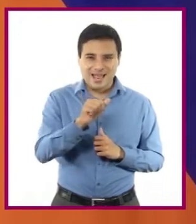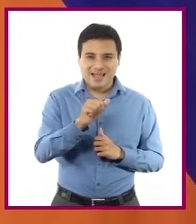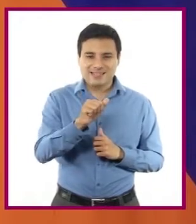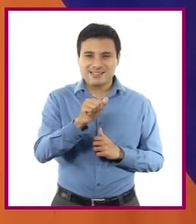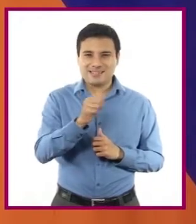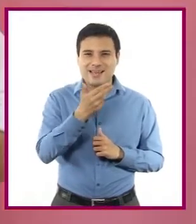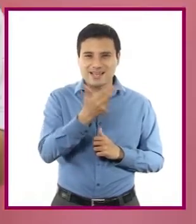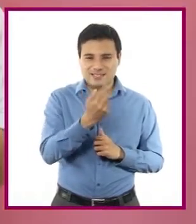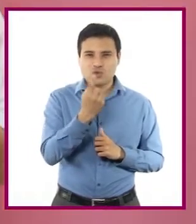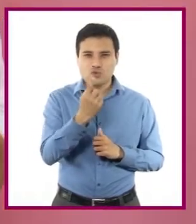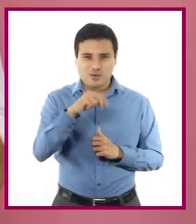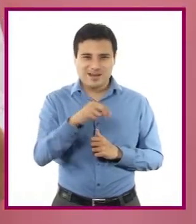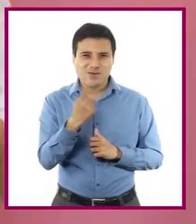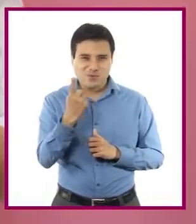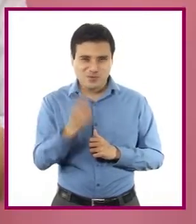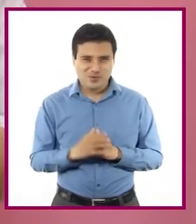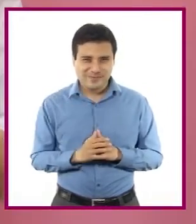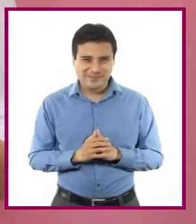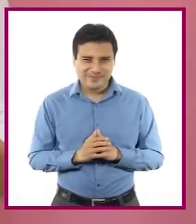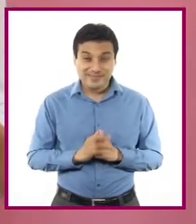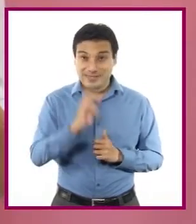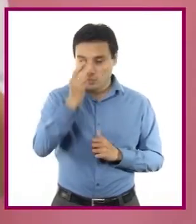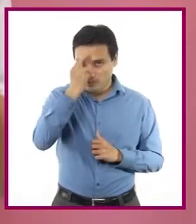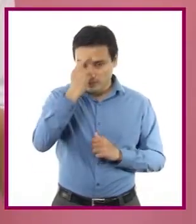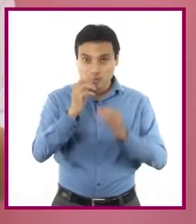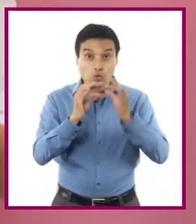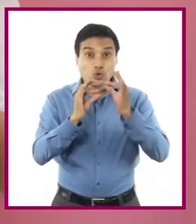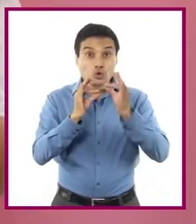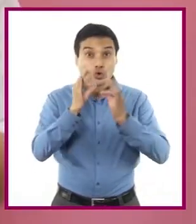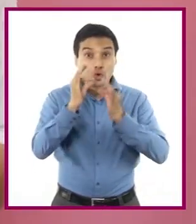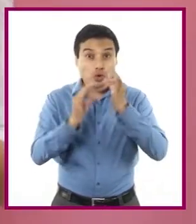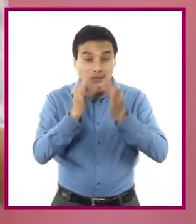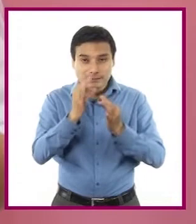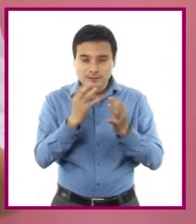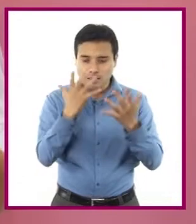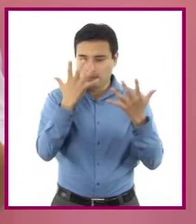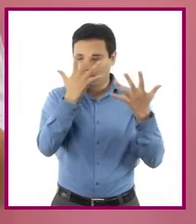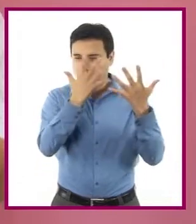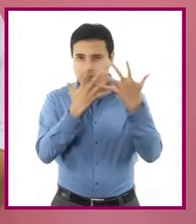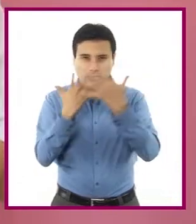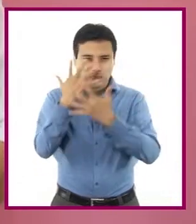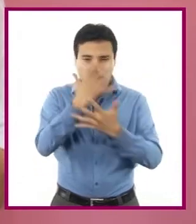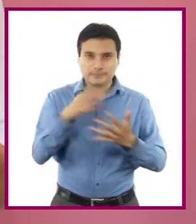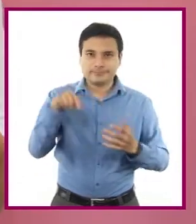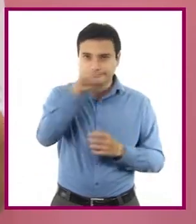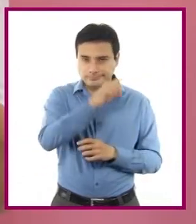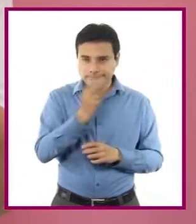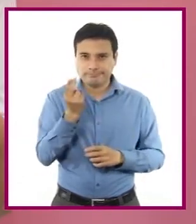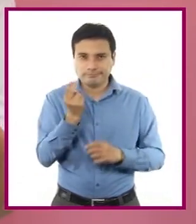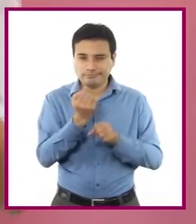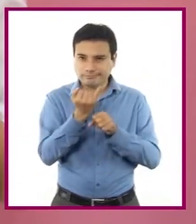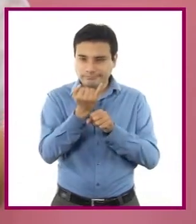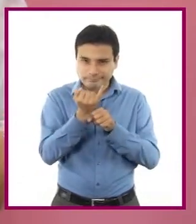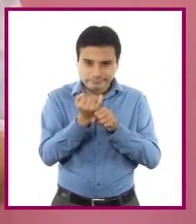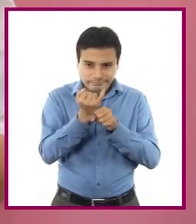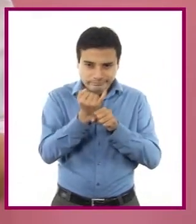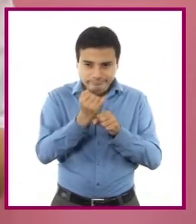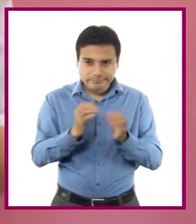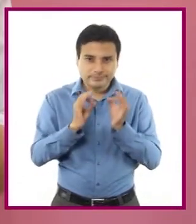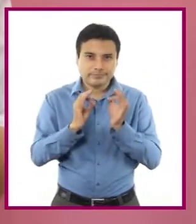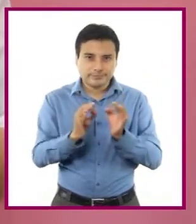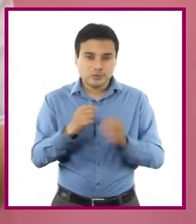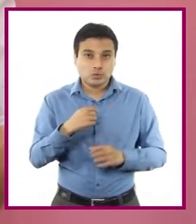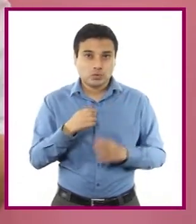pues además de generar desinformación, nos obligaba a revisar las fuentes científicas que nos permitieran